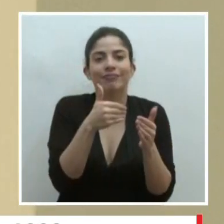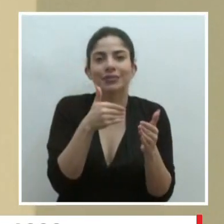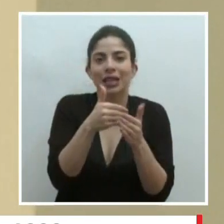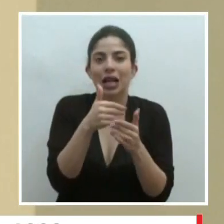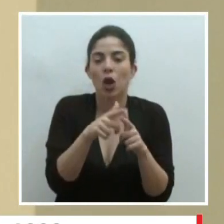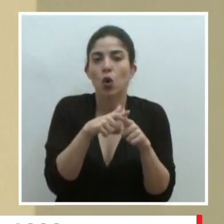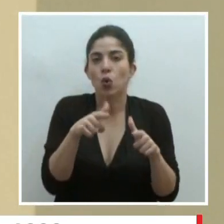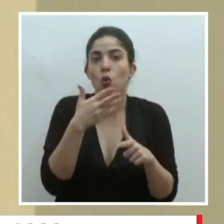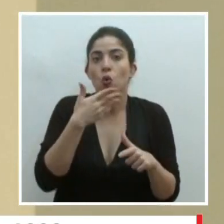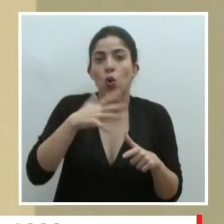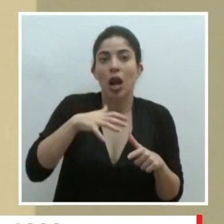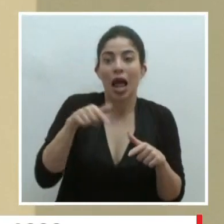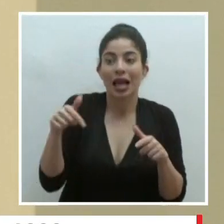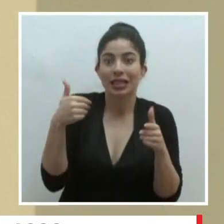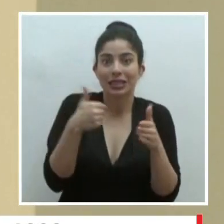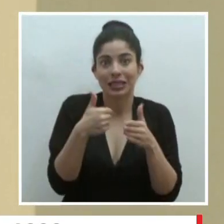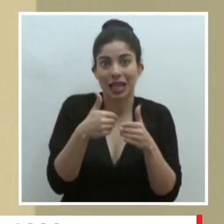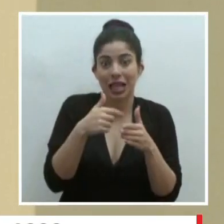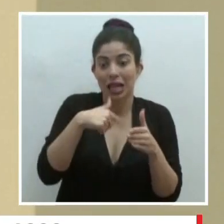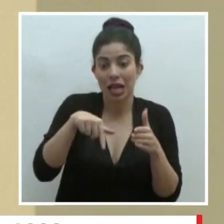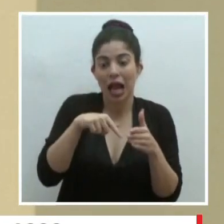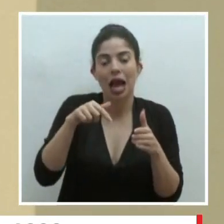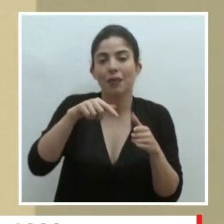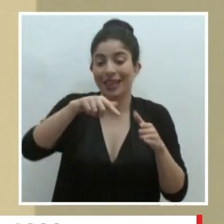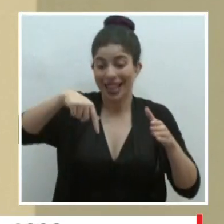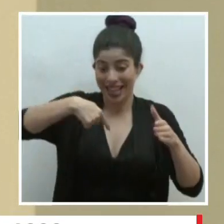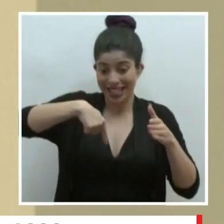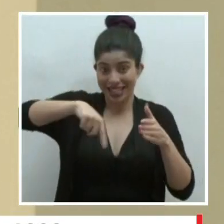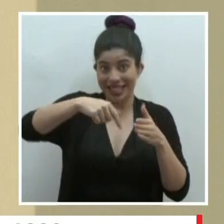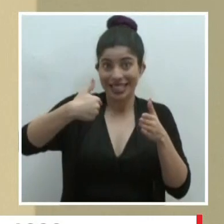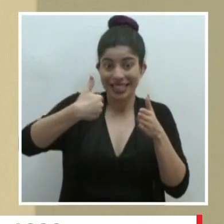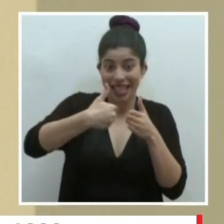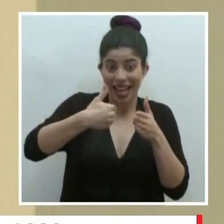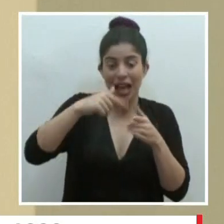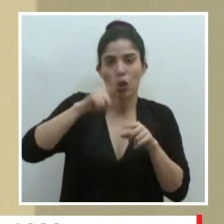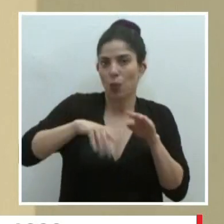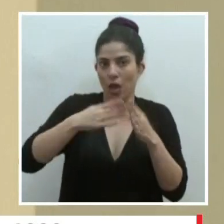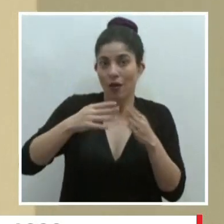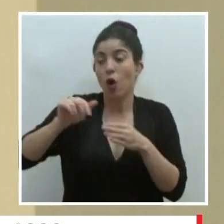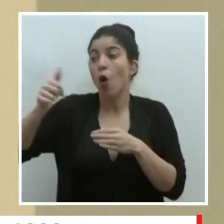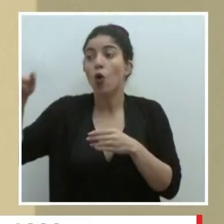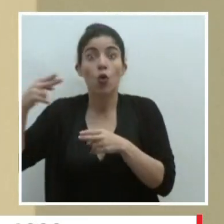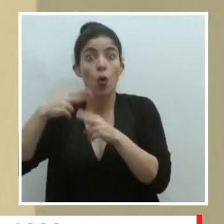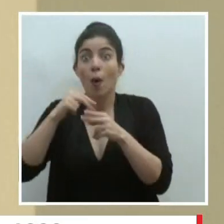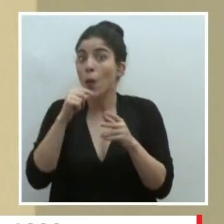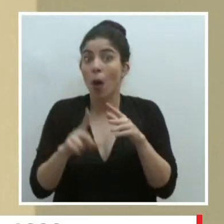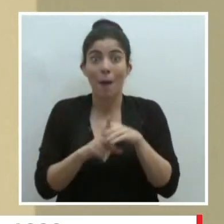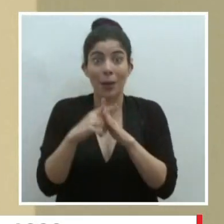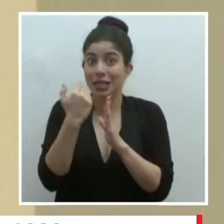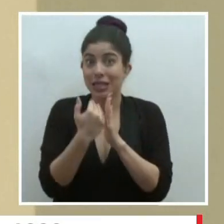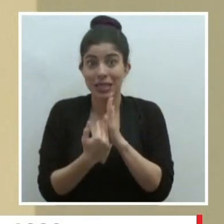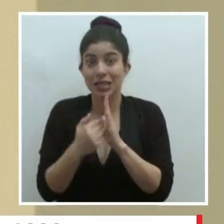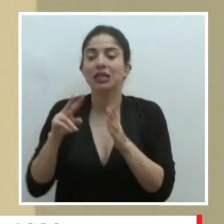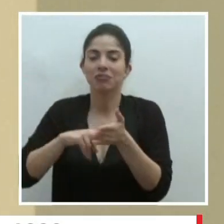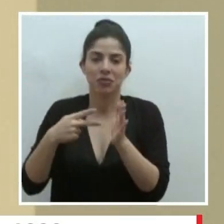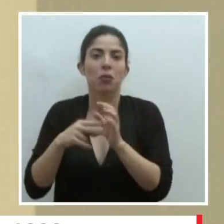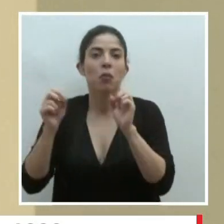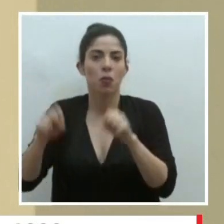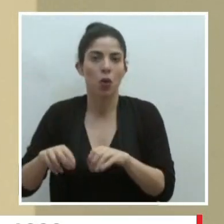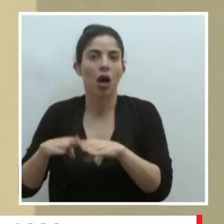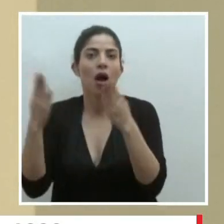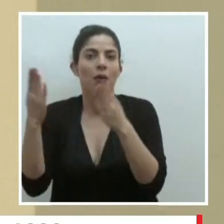distritos en alerta naranja, sí se avanzará en la fase 3 de apertura económica. Esta fase 3